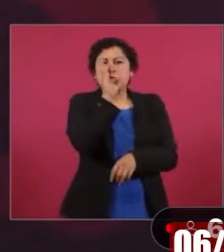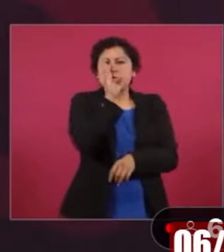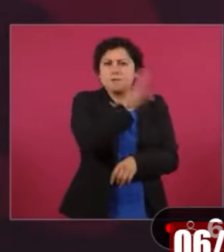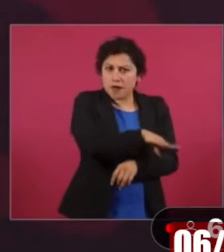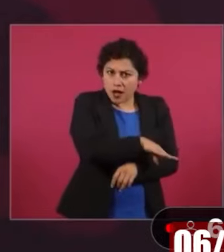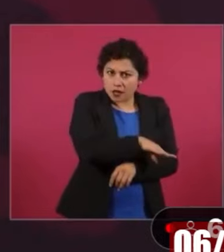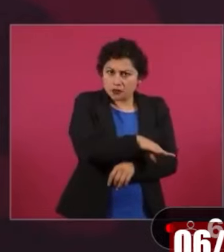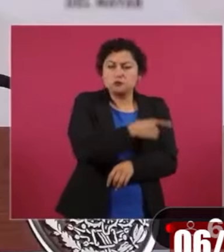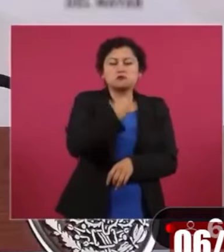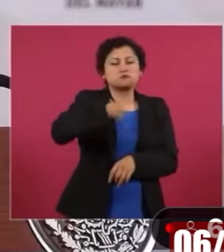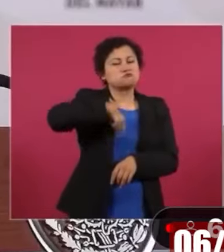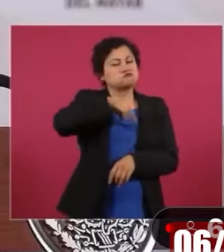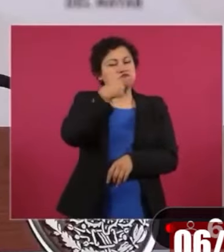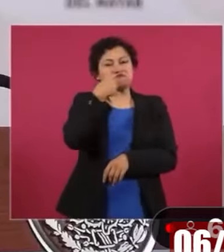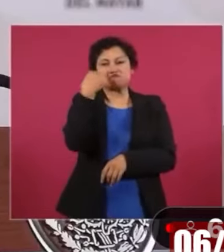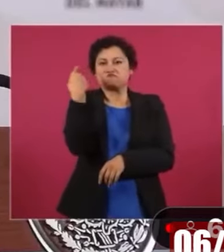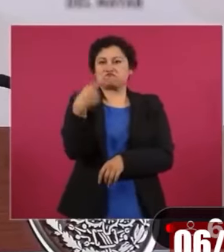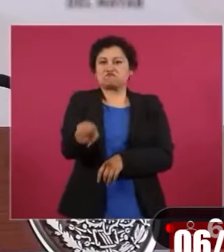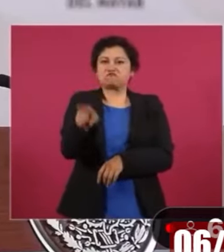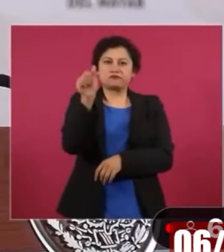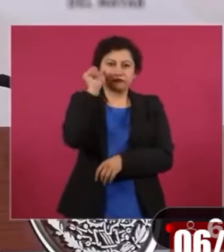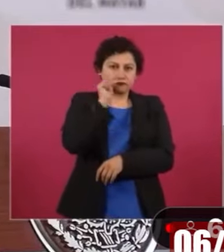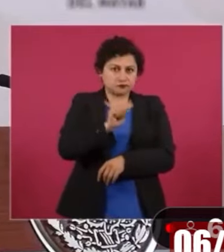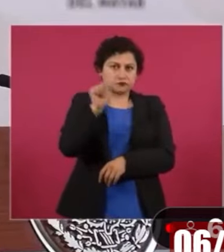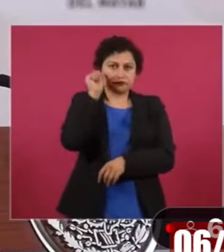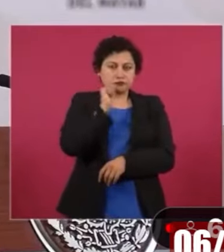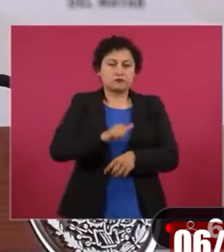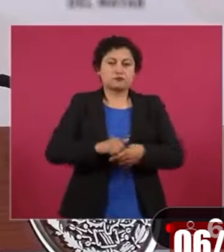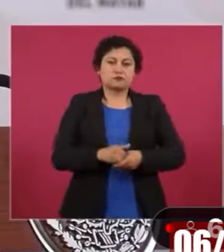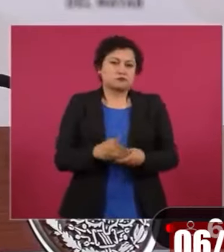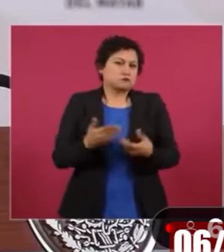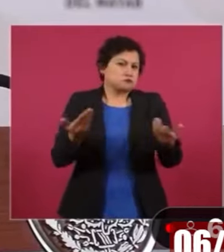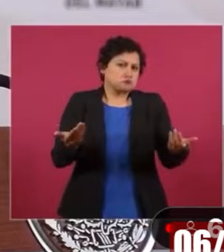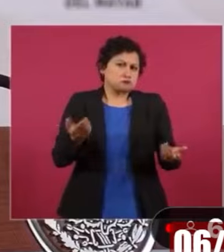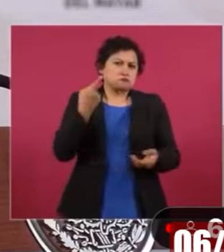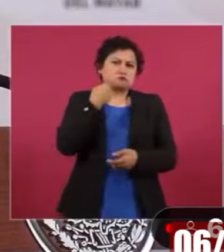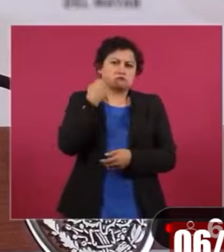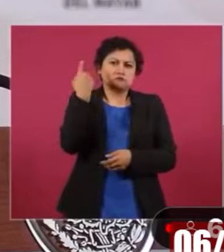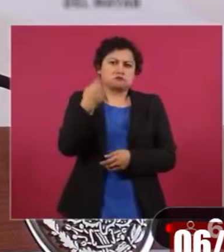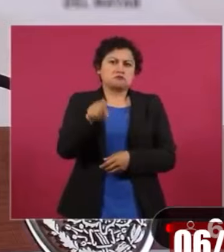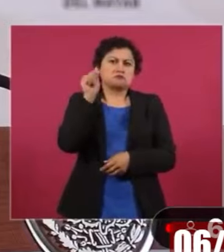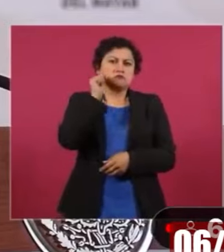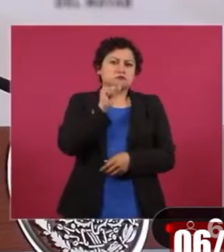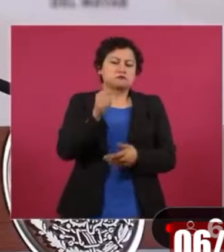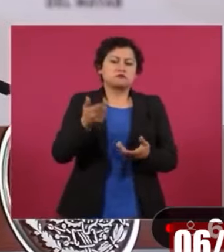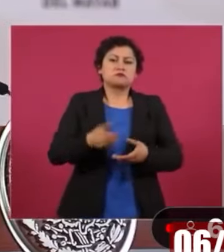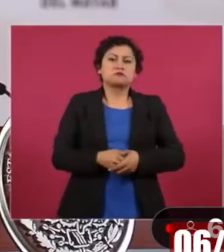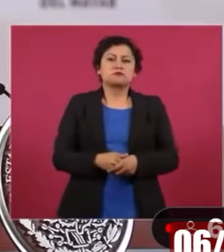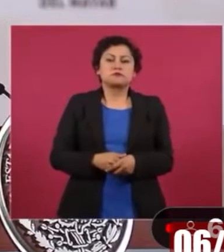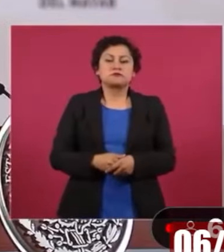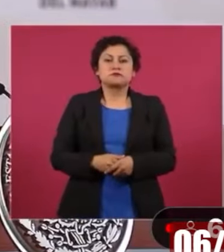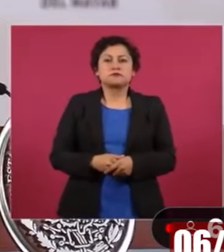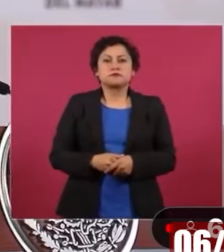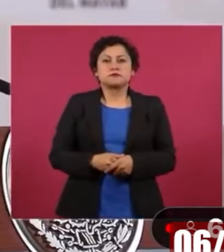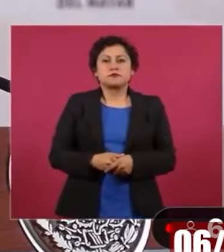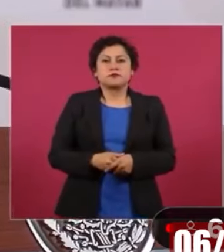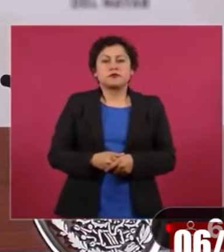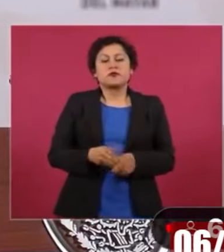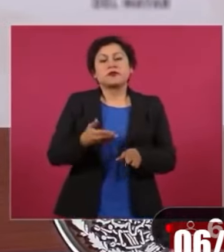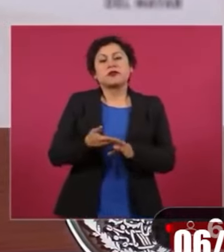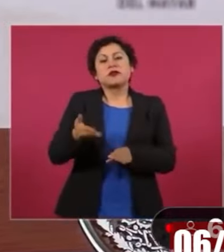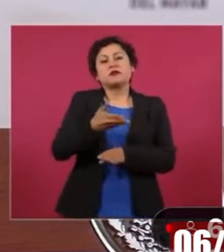gobierno por este tipo de reportajes publicados el presidente López Obrador mostró la portada de